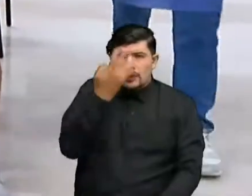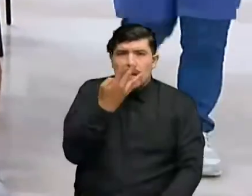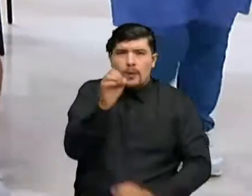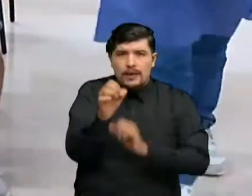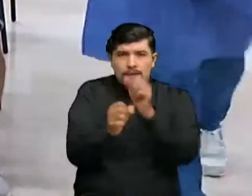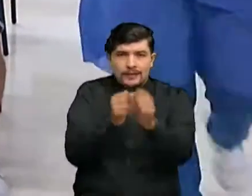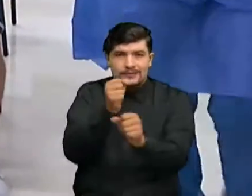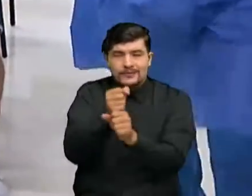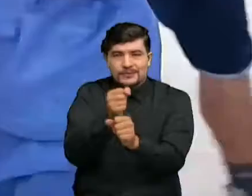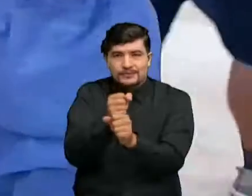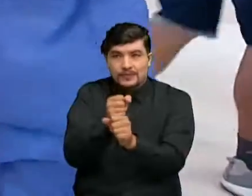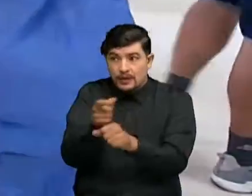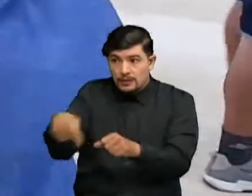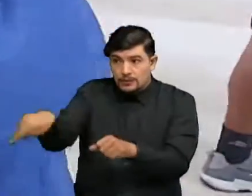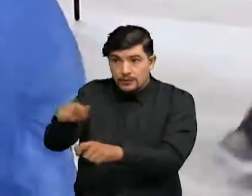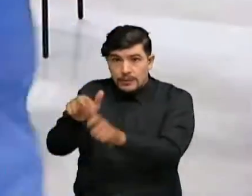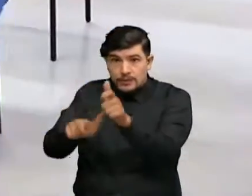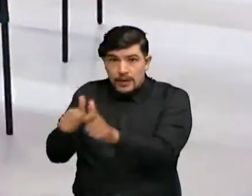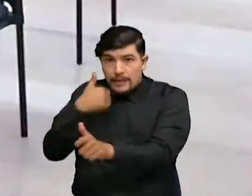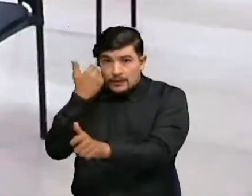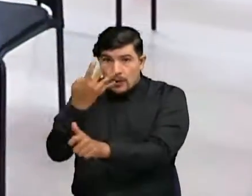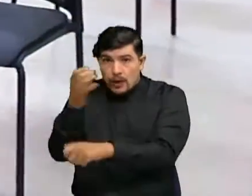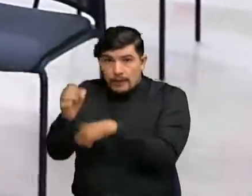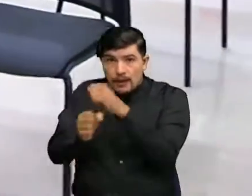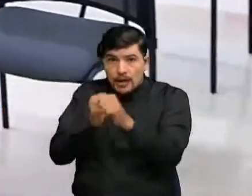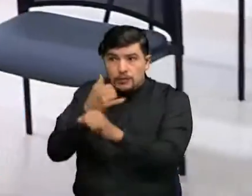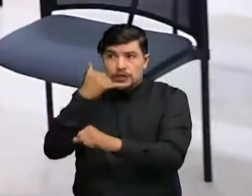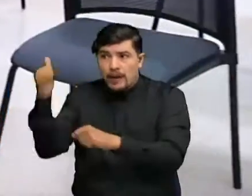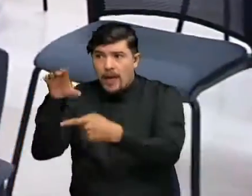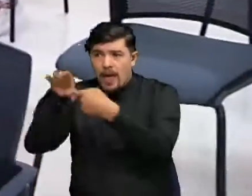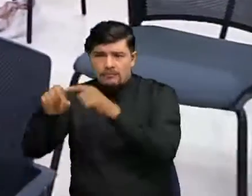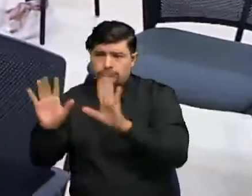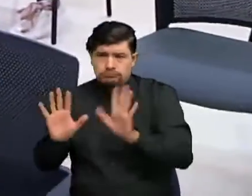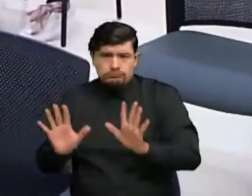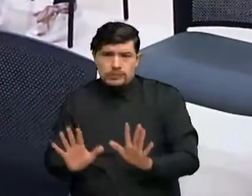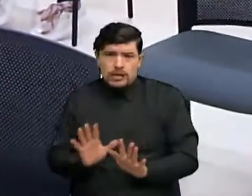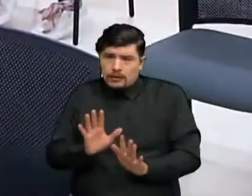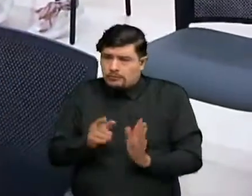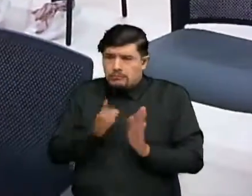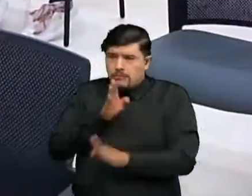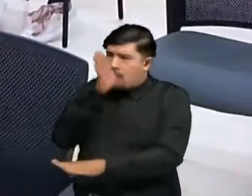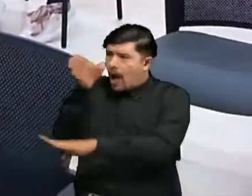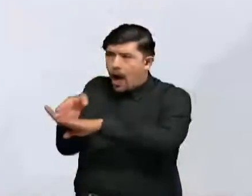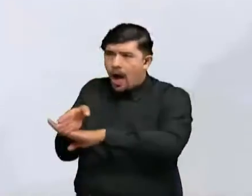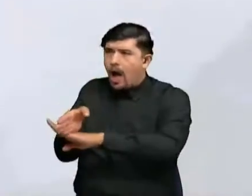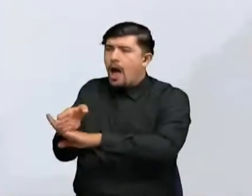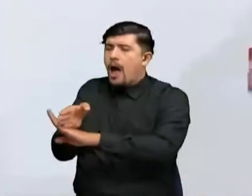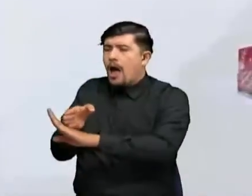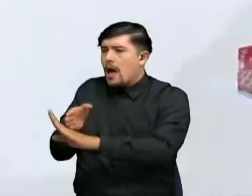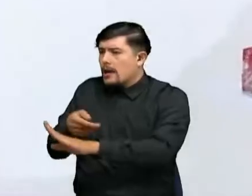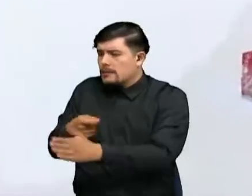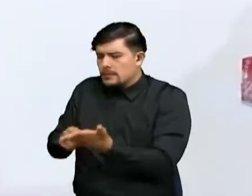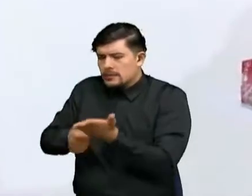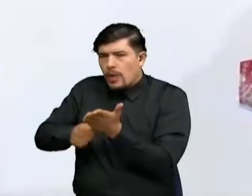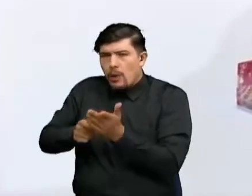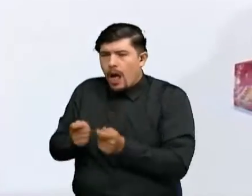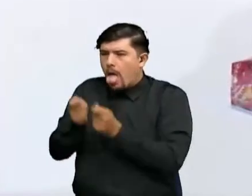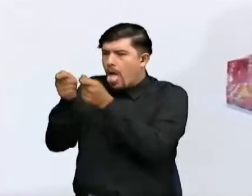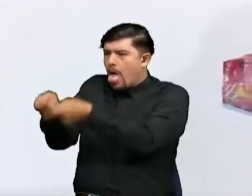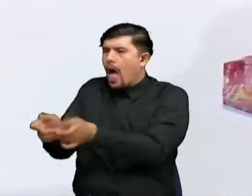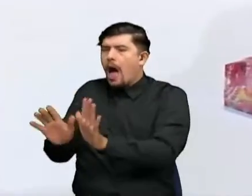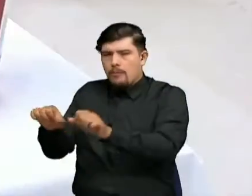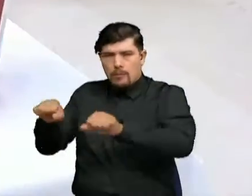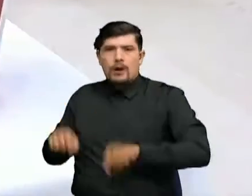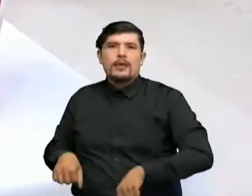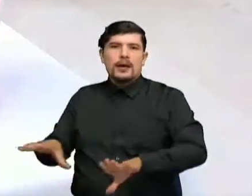ellos no necesitan agendamiento de cita y sólo presentando su cédula pueden acceder al biológico para ser